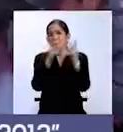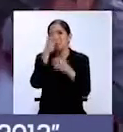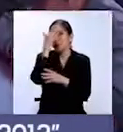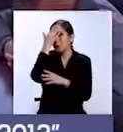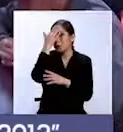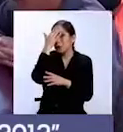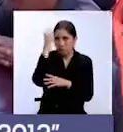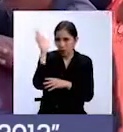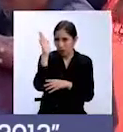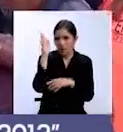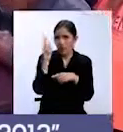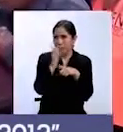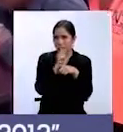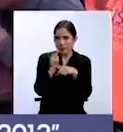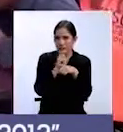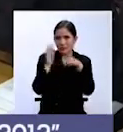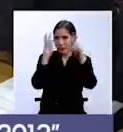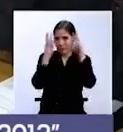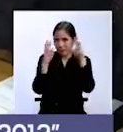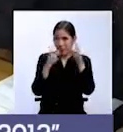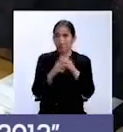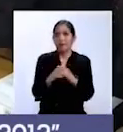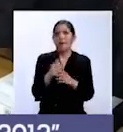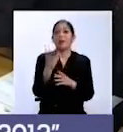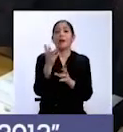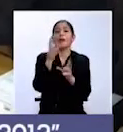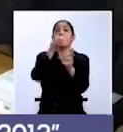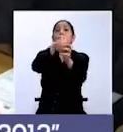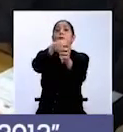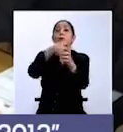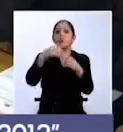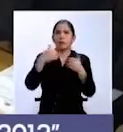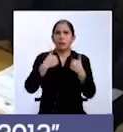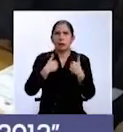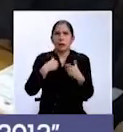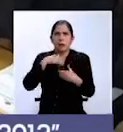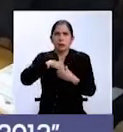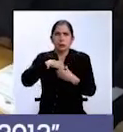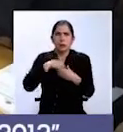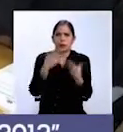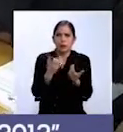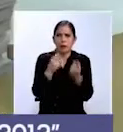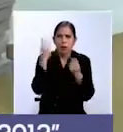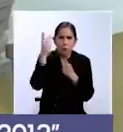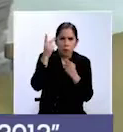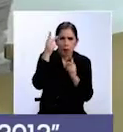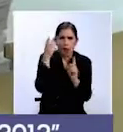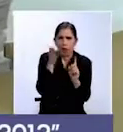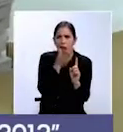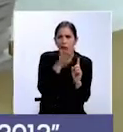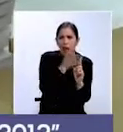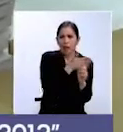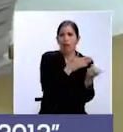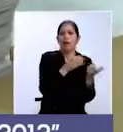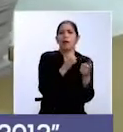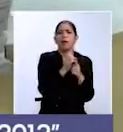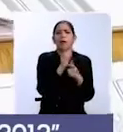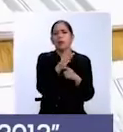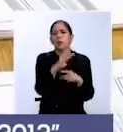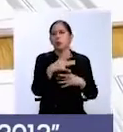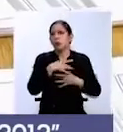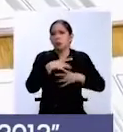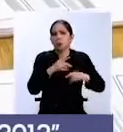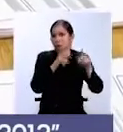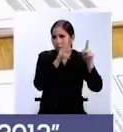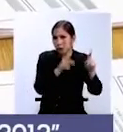juzgadas por la necesidad de politización de sus sectores, regiones o intereses